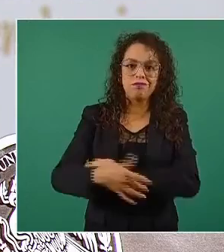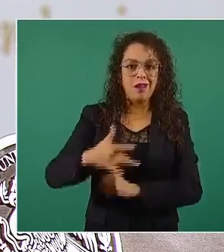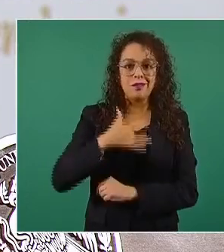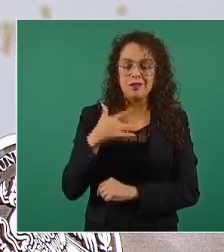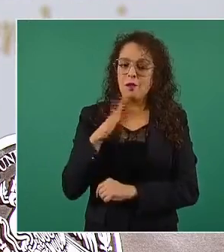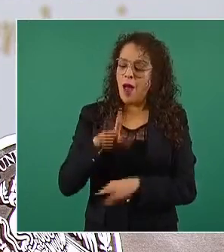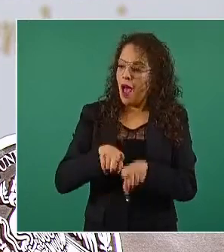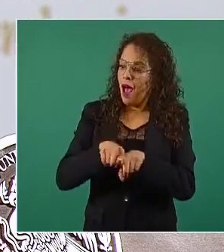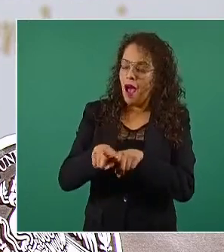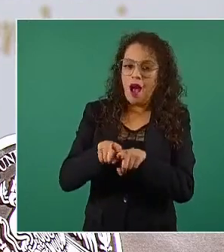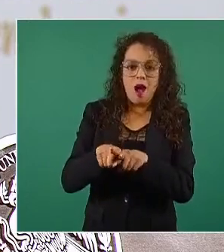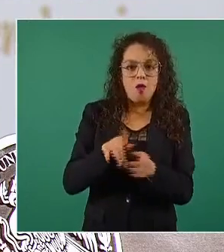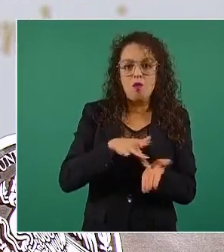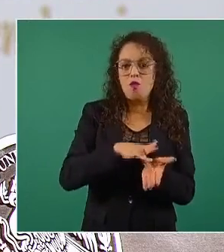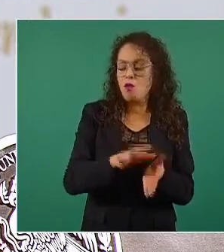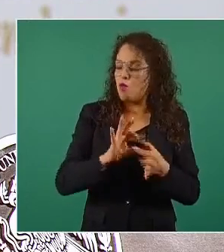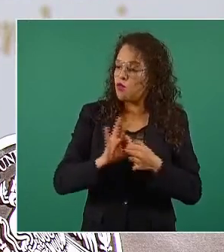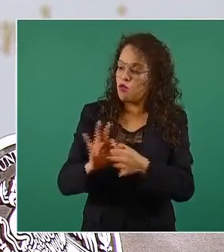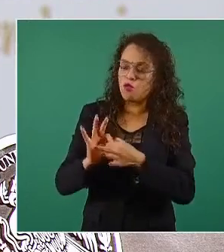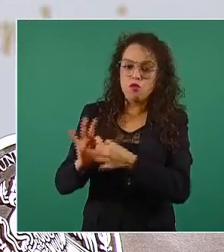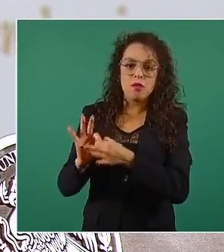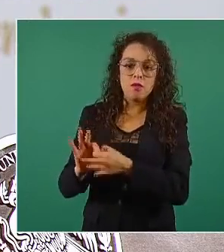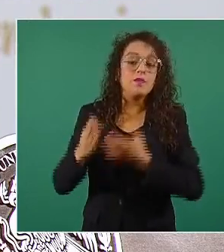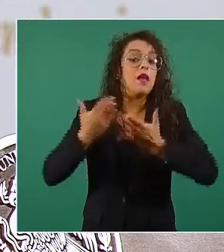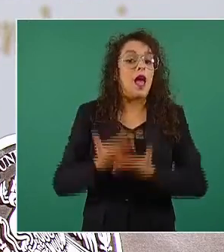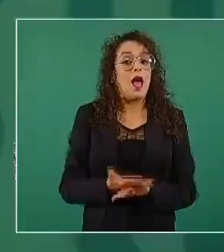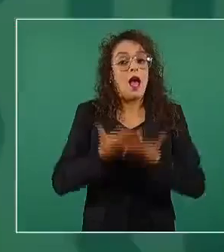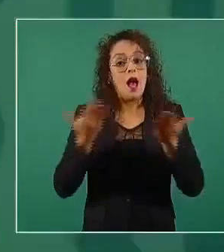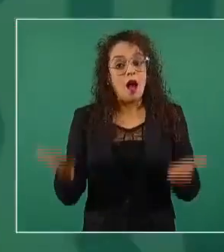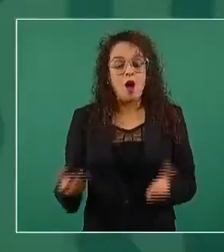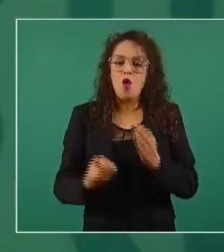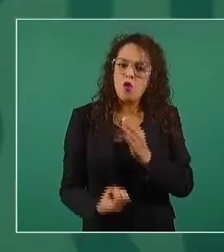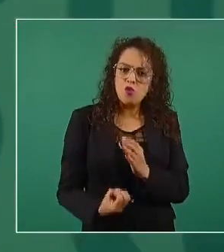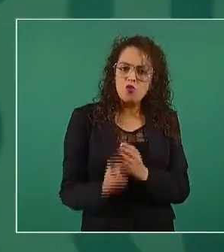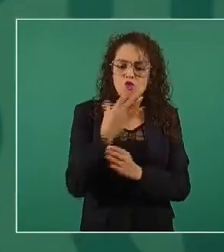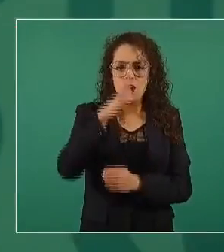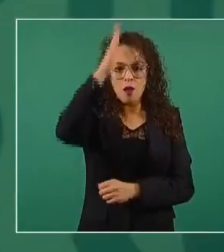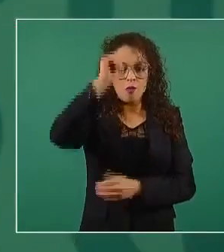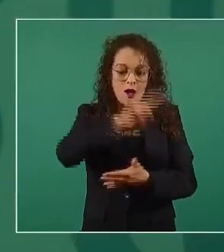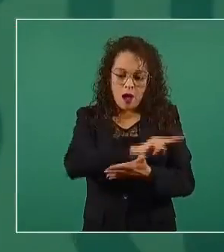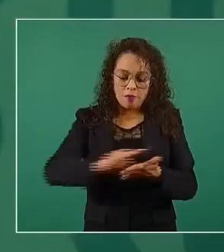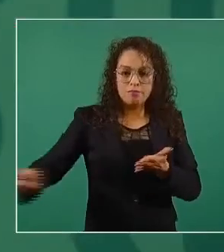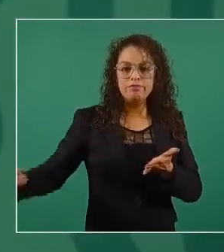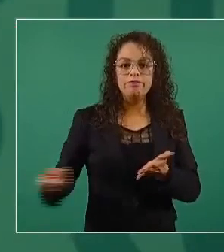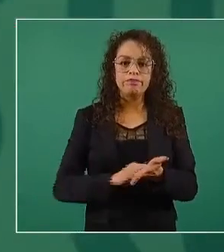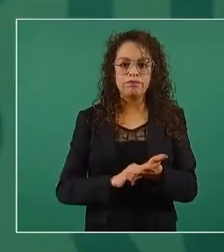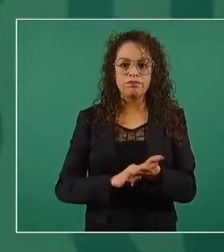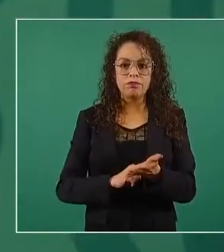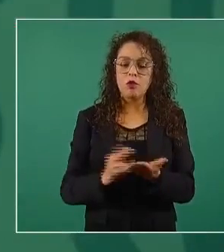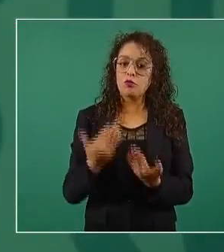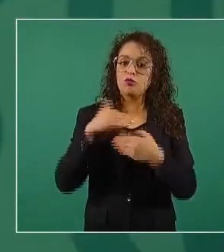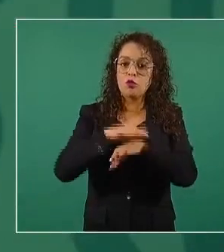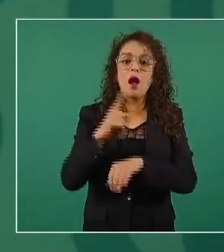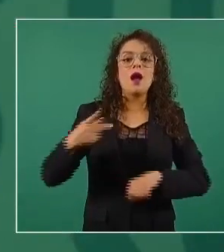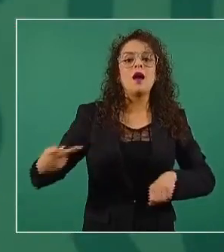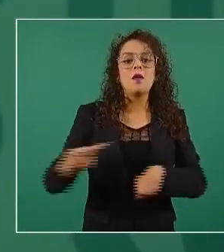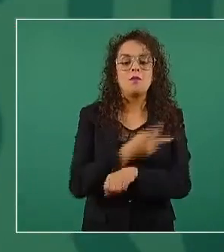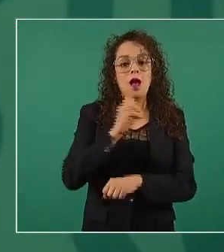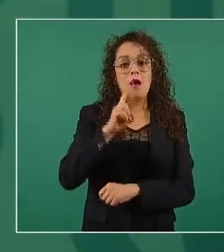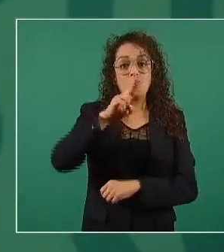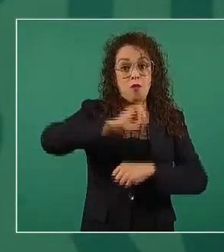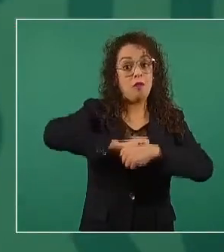esta colaboración con la firma de un nuevo convenio que fortalece lo hecho ante el COVID, particularmente a